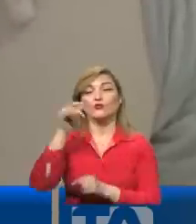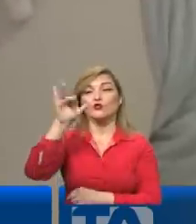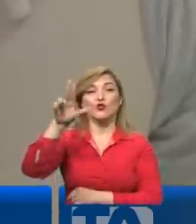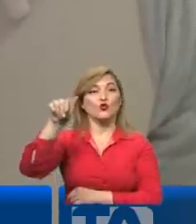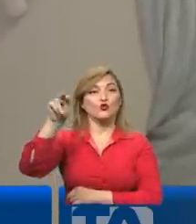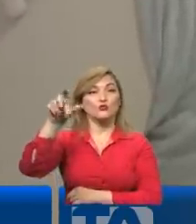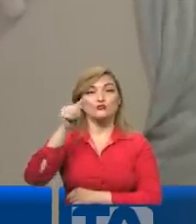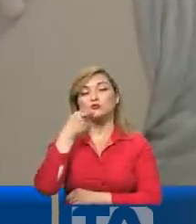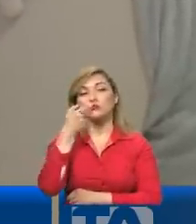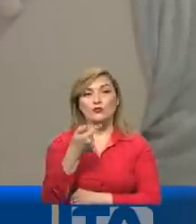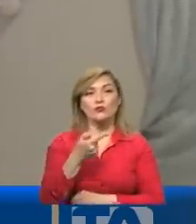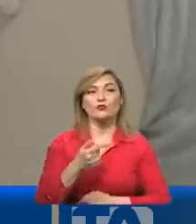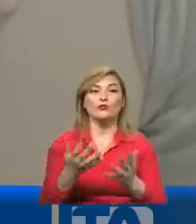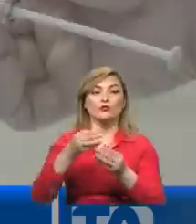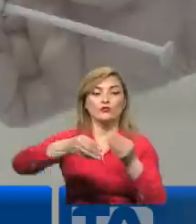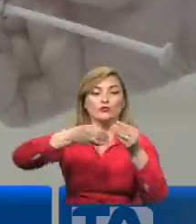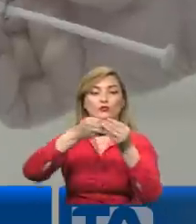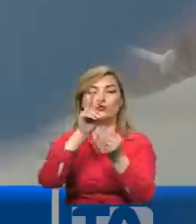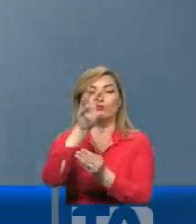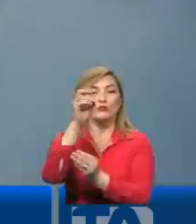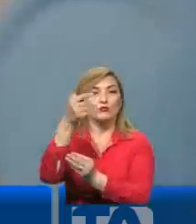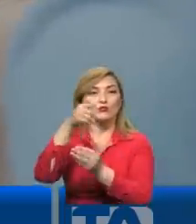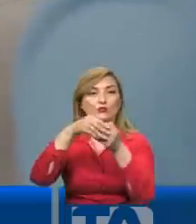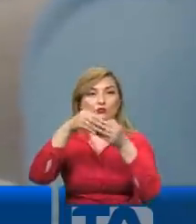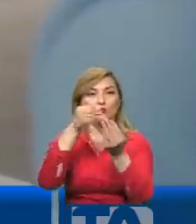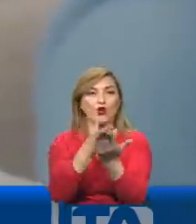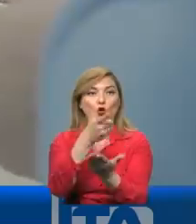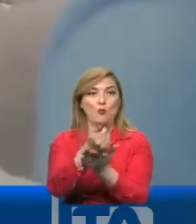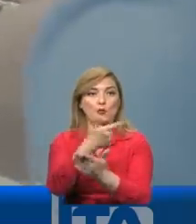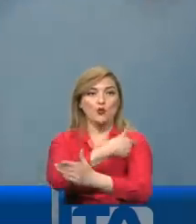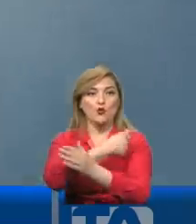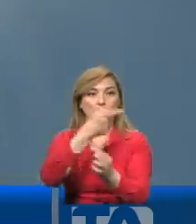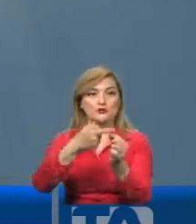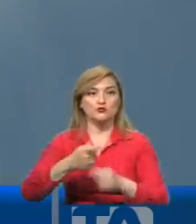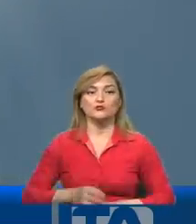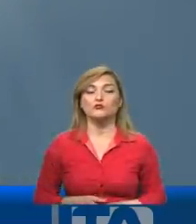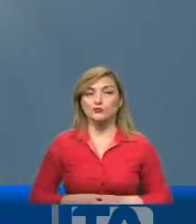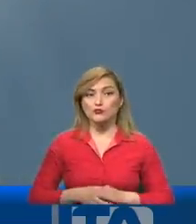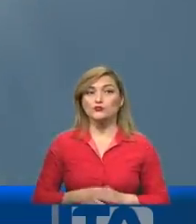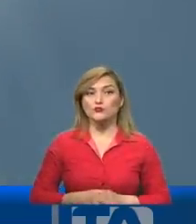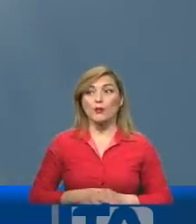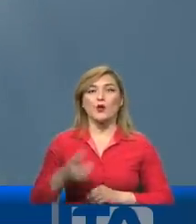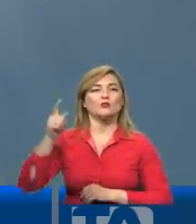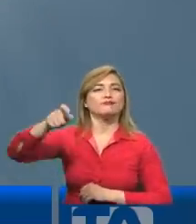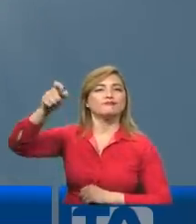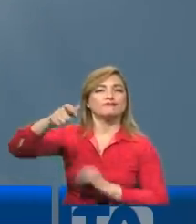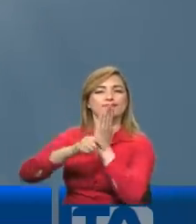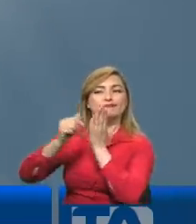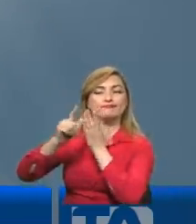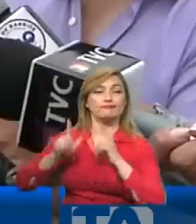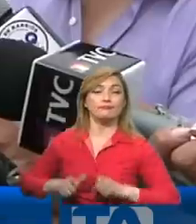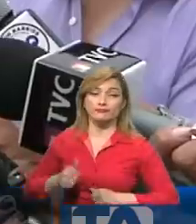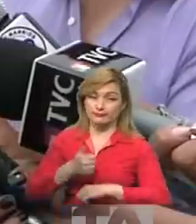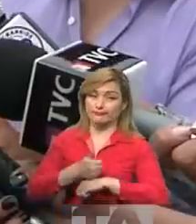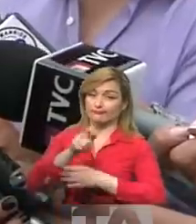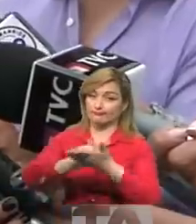Yunda, dijo que pretende invertir $20 millones en vacunas, proceso para el que es necesario tener la aprobación